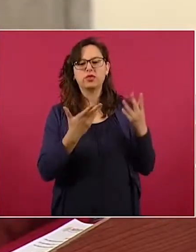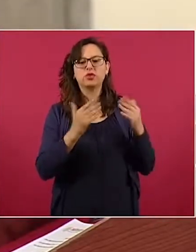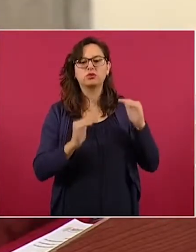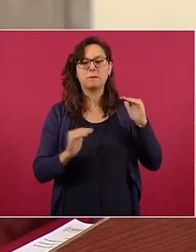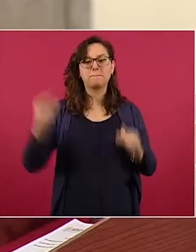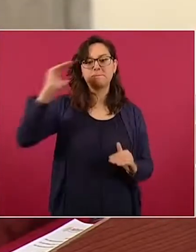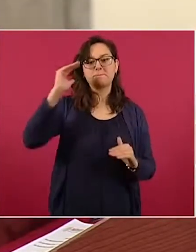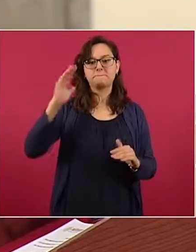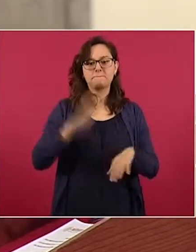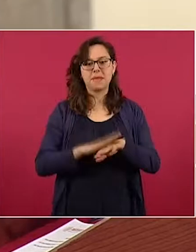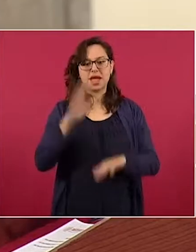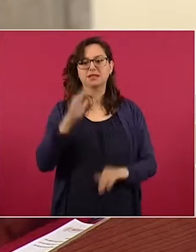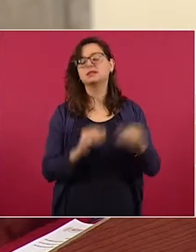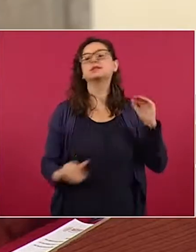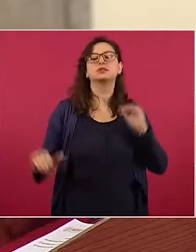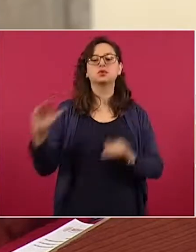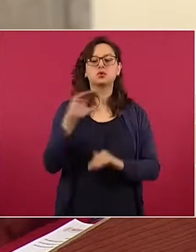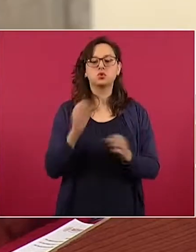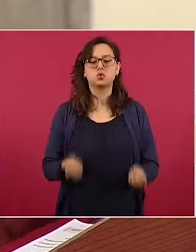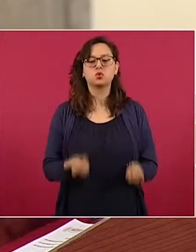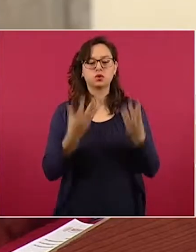El dato oficial.